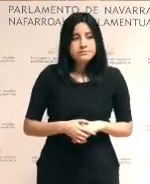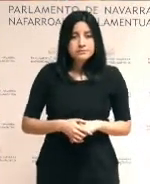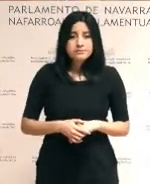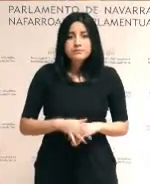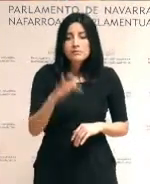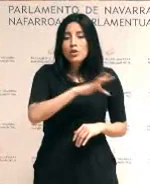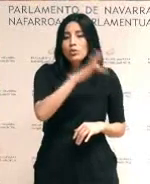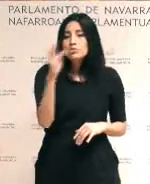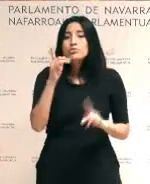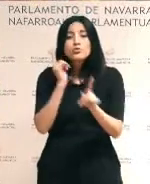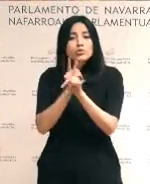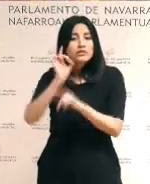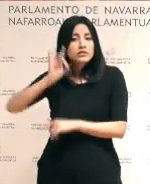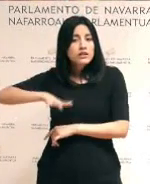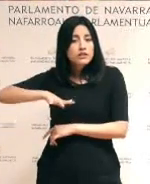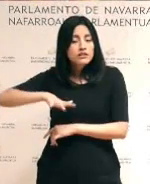Turnos en contra.